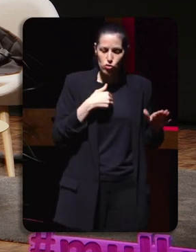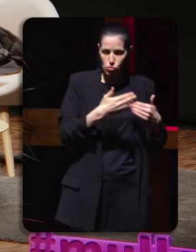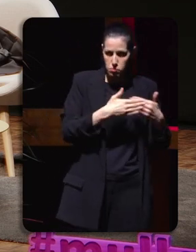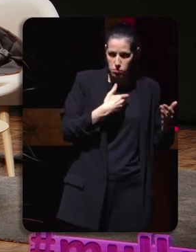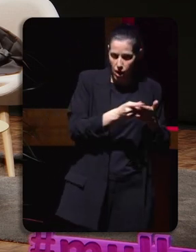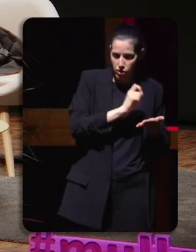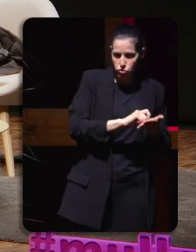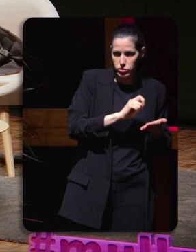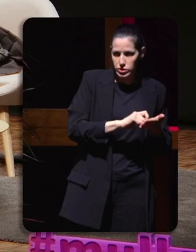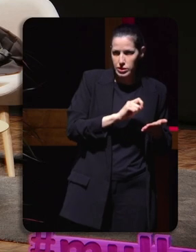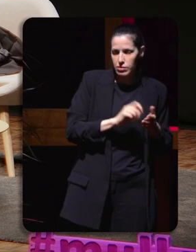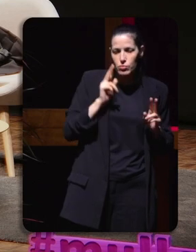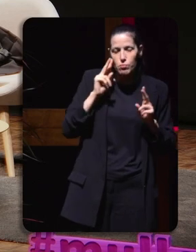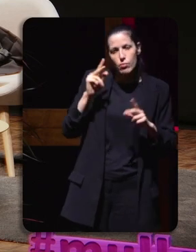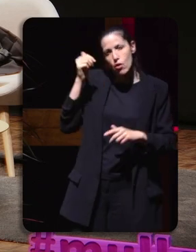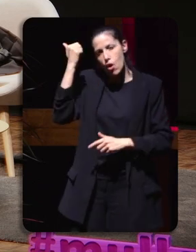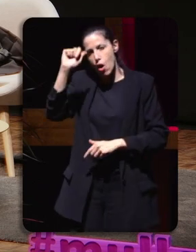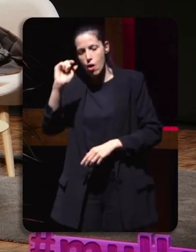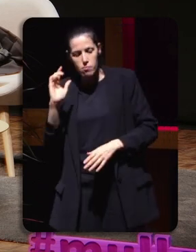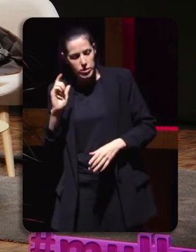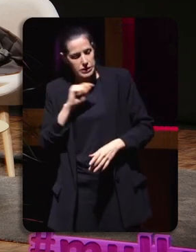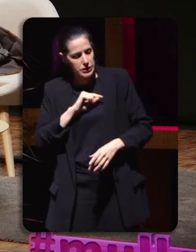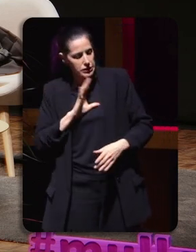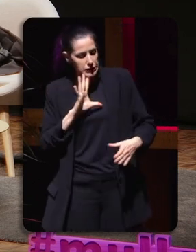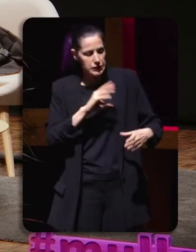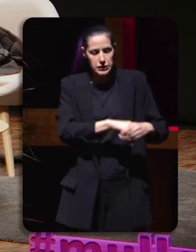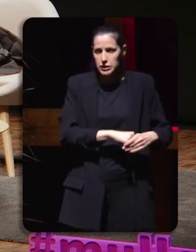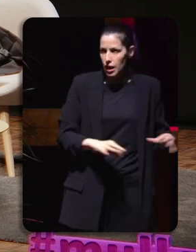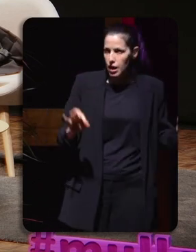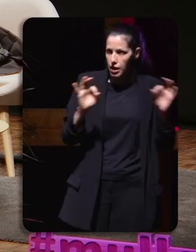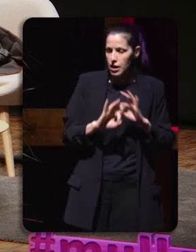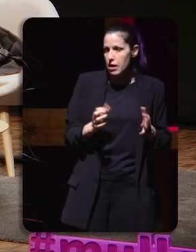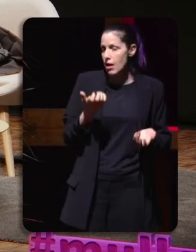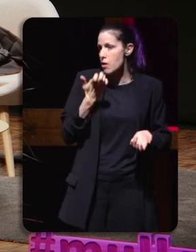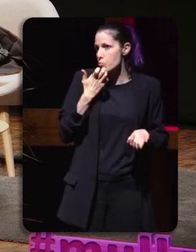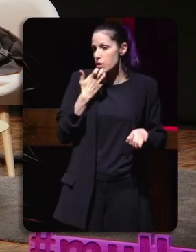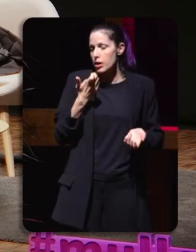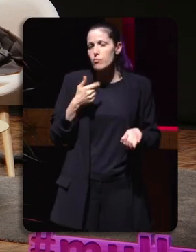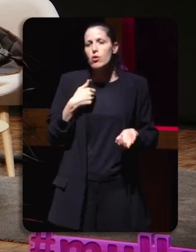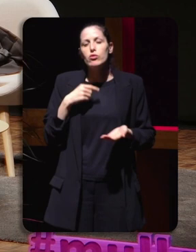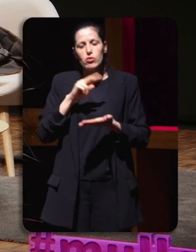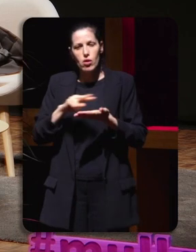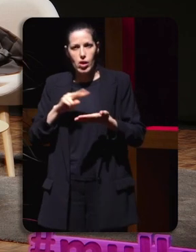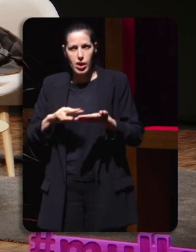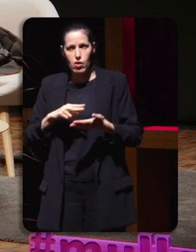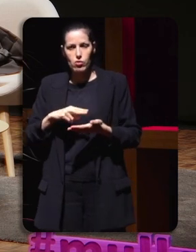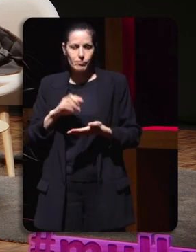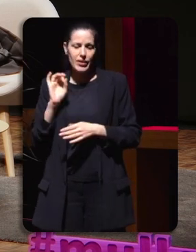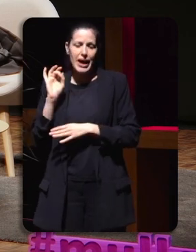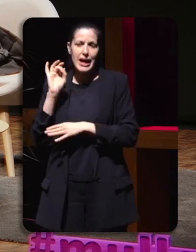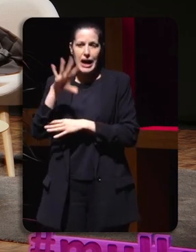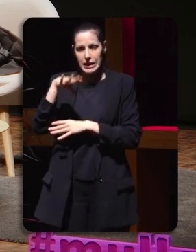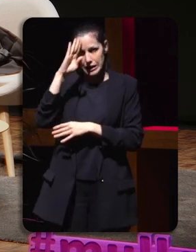hombres no se sentían incluidos en este título es como si yo en las cartas al padre de kafka dijera esto